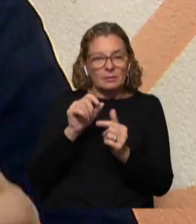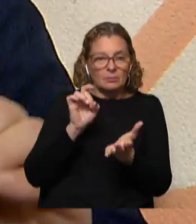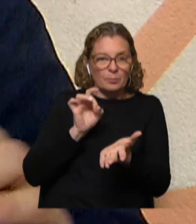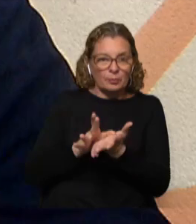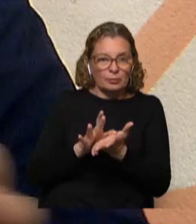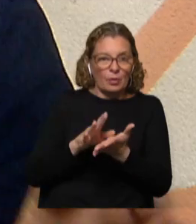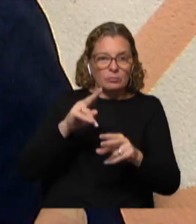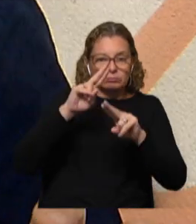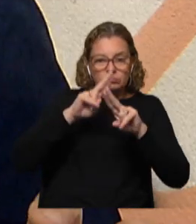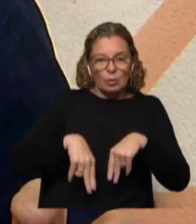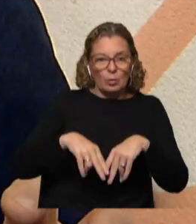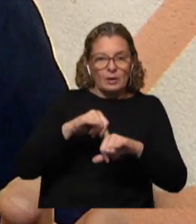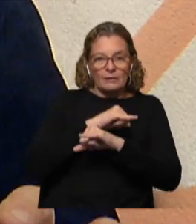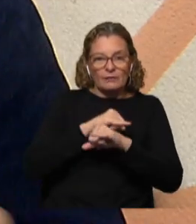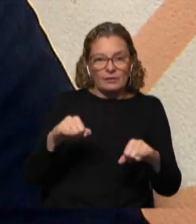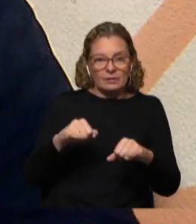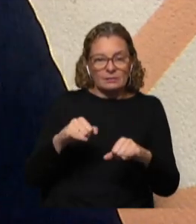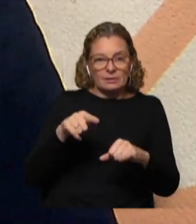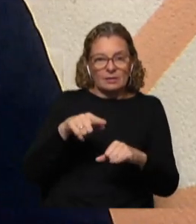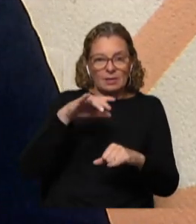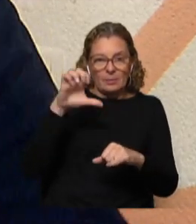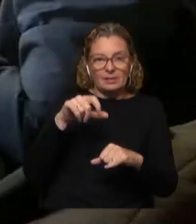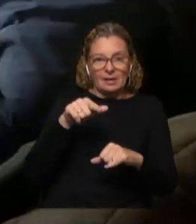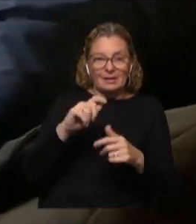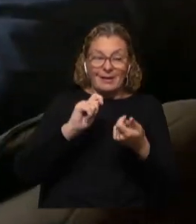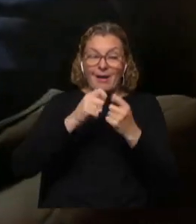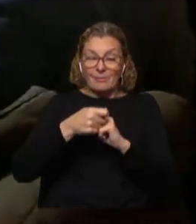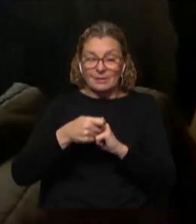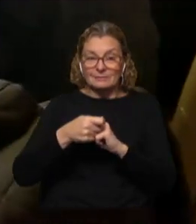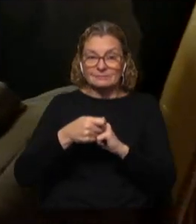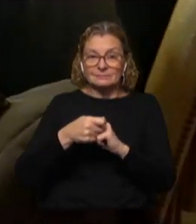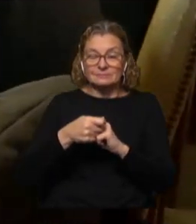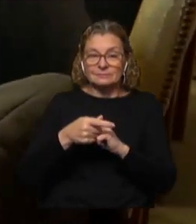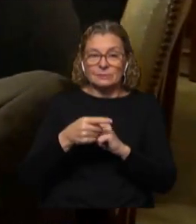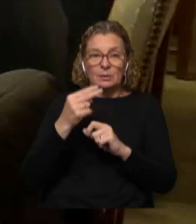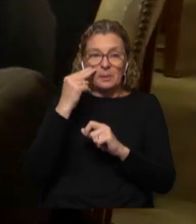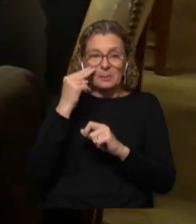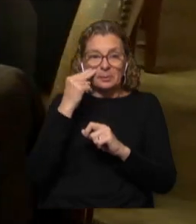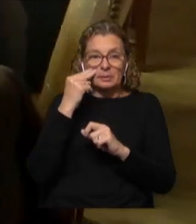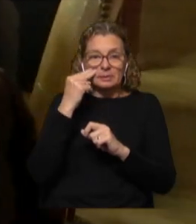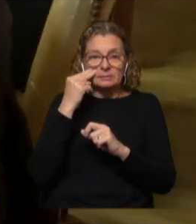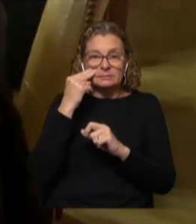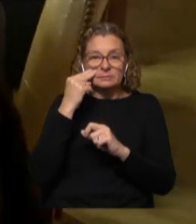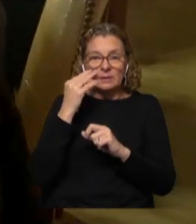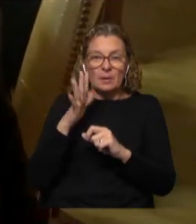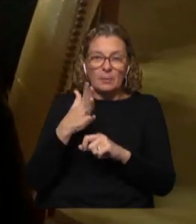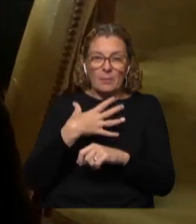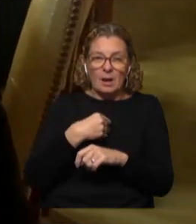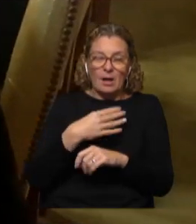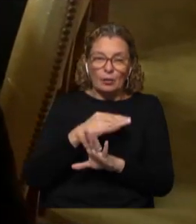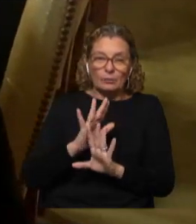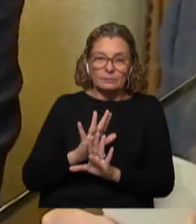la clausura, el cierre de esa empresa. Y ahí la cuestión cambia. Así que hay formatos de delitos parcialmente en blanco o en